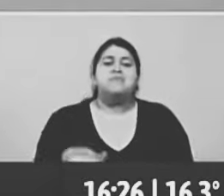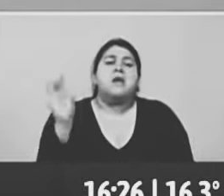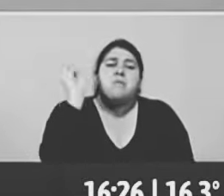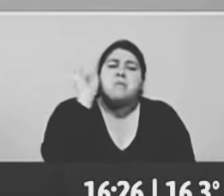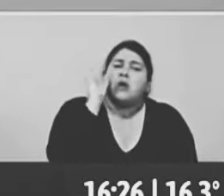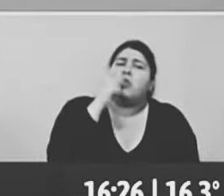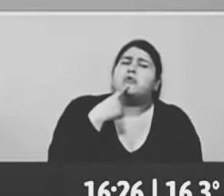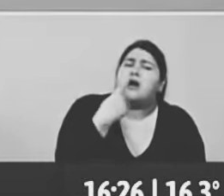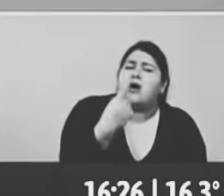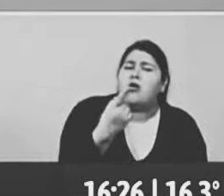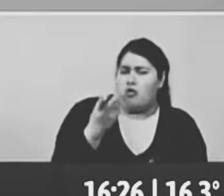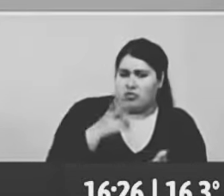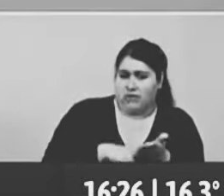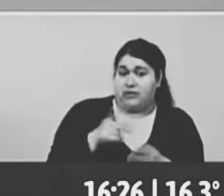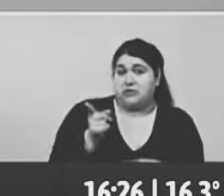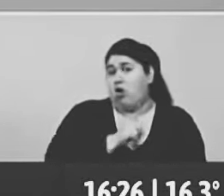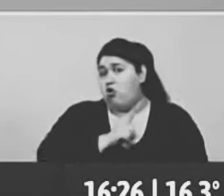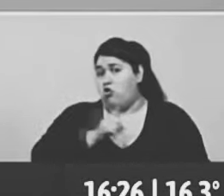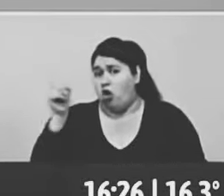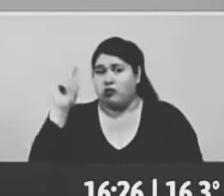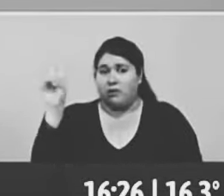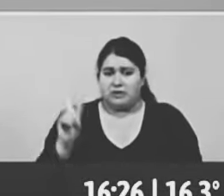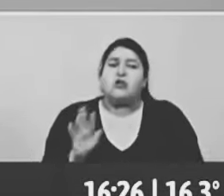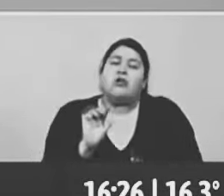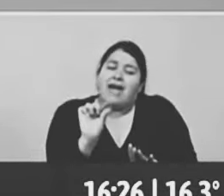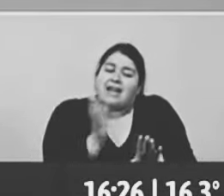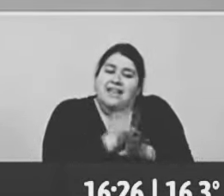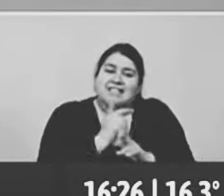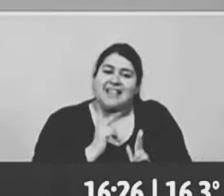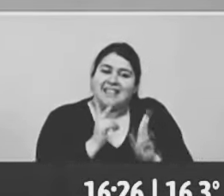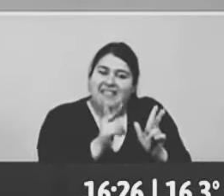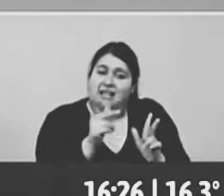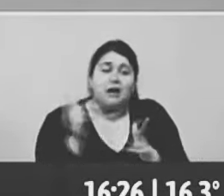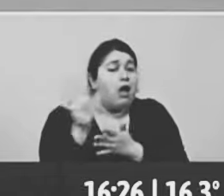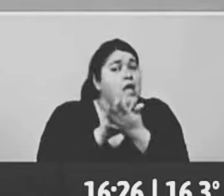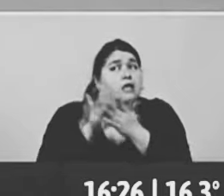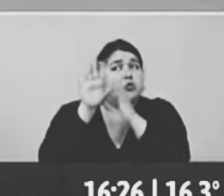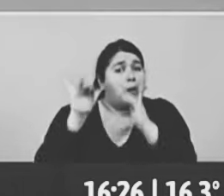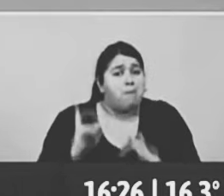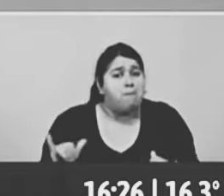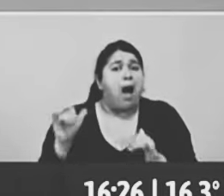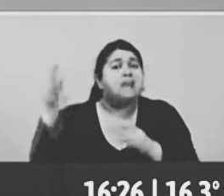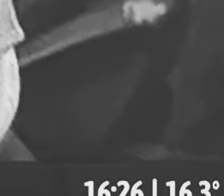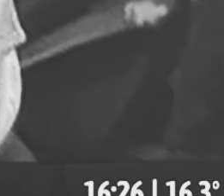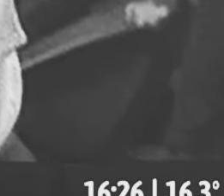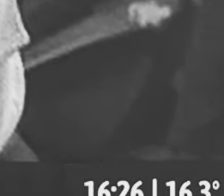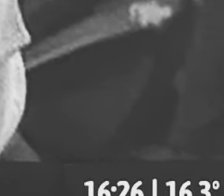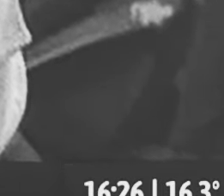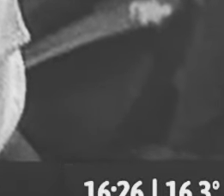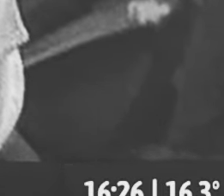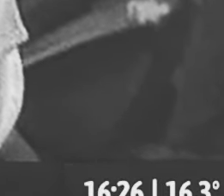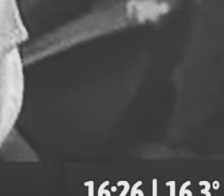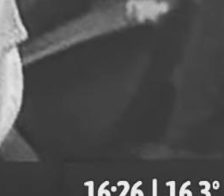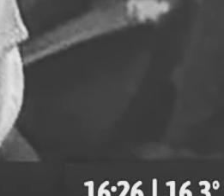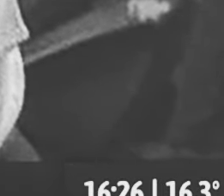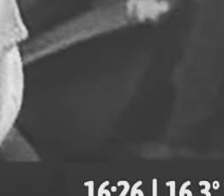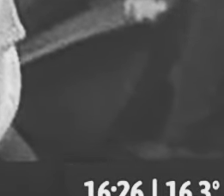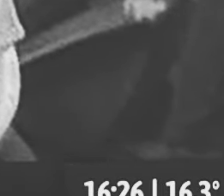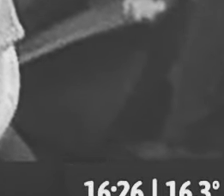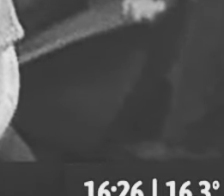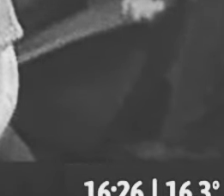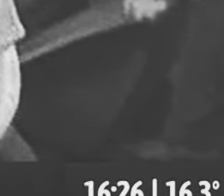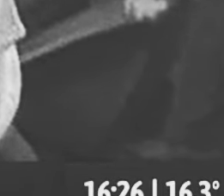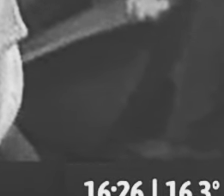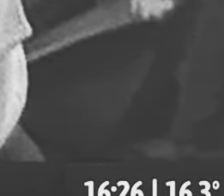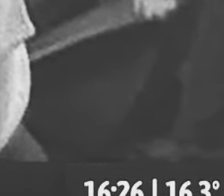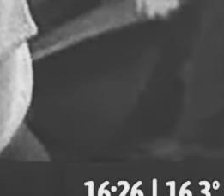perdón, ¿condena o no las Es lo que elecciones acabo en de explicar, Venezuela? que se resuelva en paz dentro de la democracia. ¿Condena o no condena, Kicillof? Si no